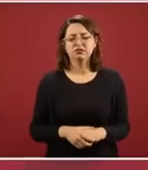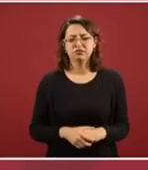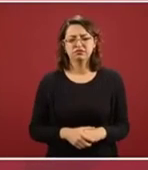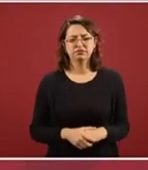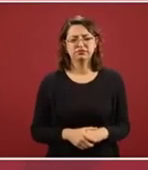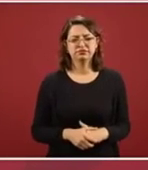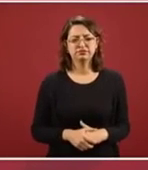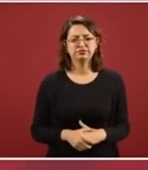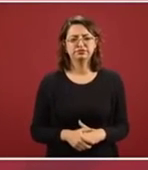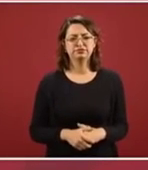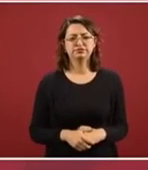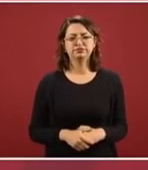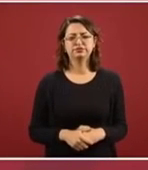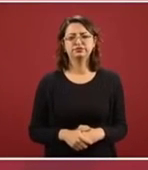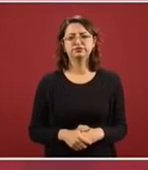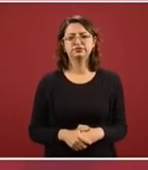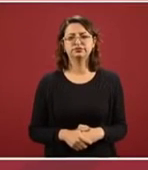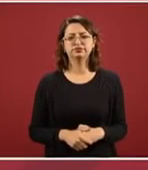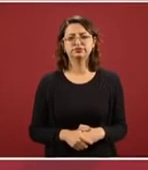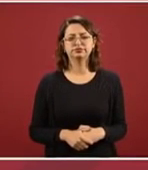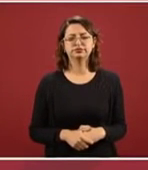Vamos